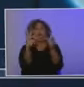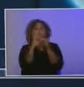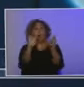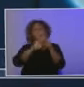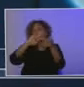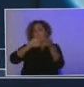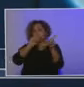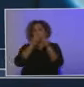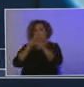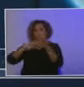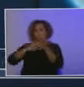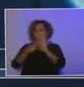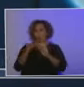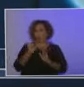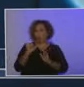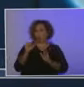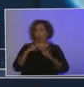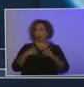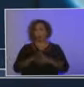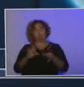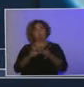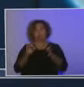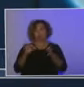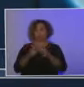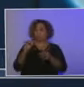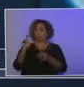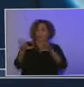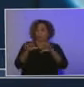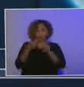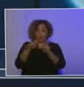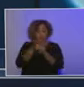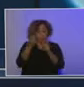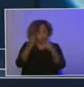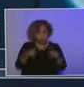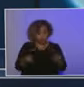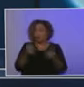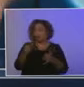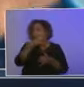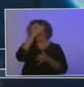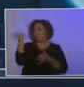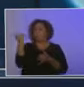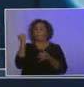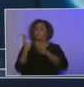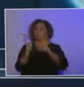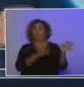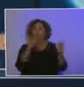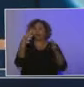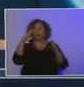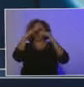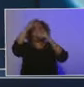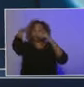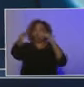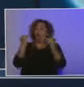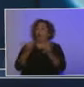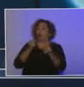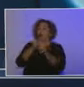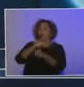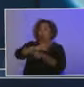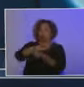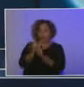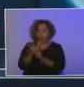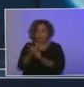mantra. Y de momento vinieron los terremotos y todo el mundo se olvidó de los toldos azules. Y ahora vino el COVID y ya nadie se acuerda de los toldos azules hasta